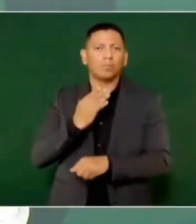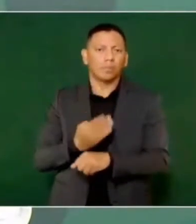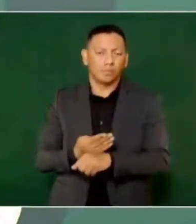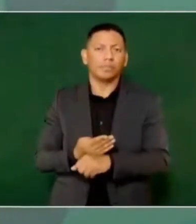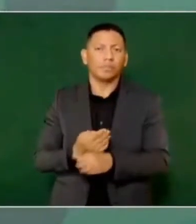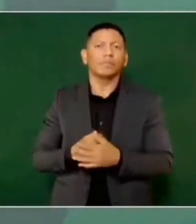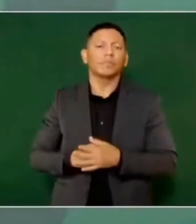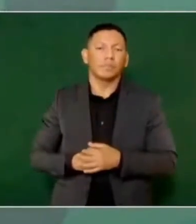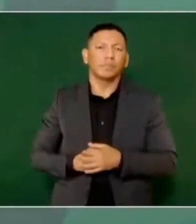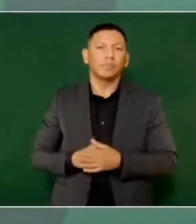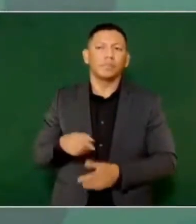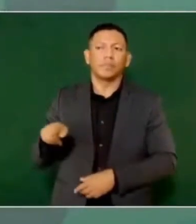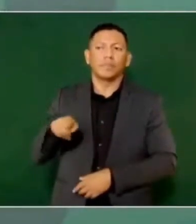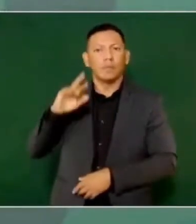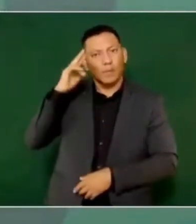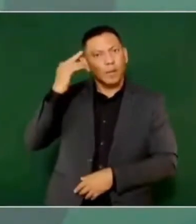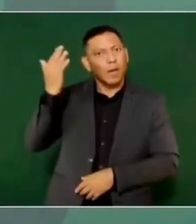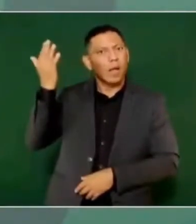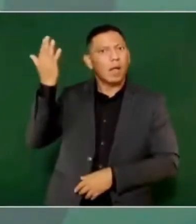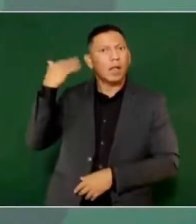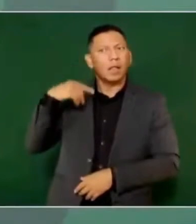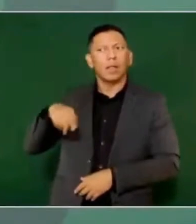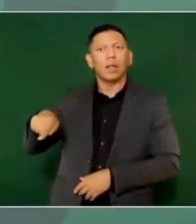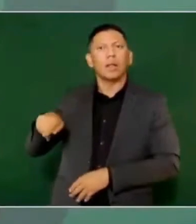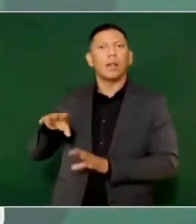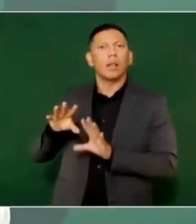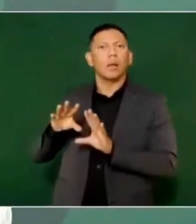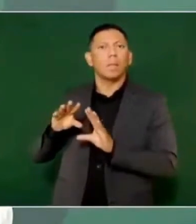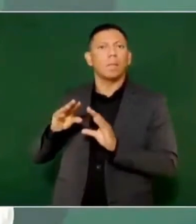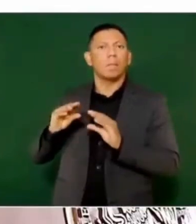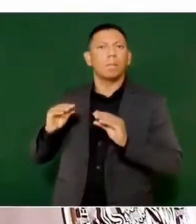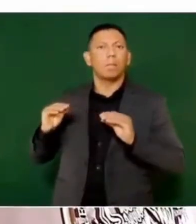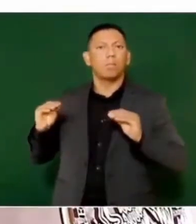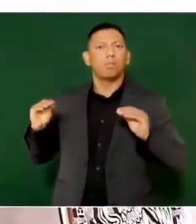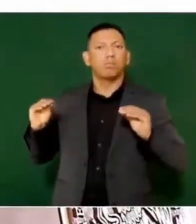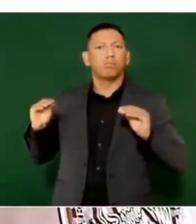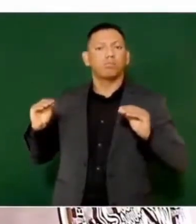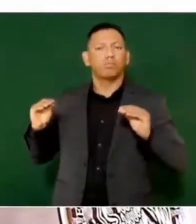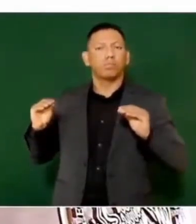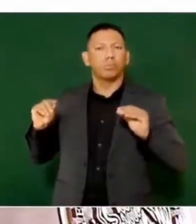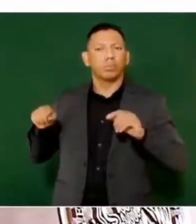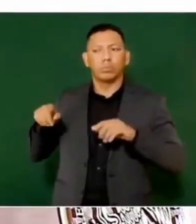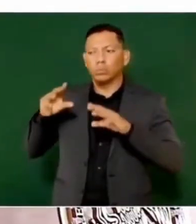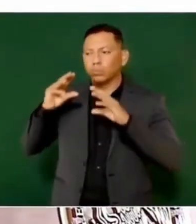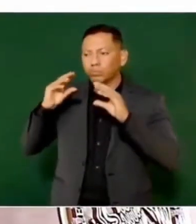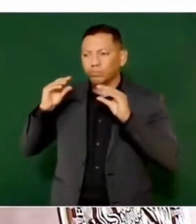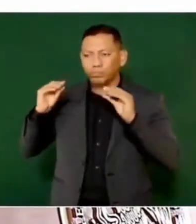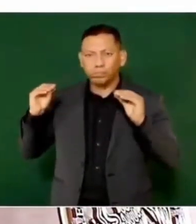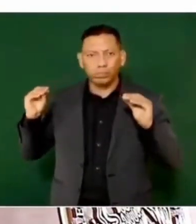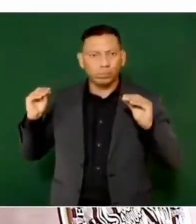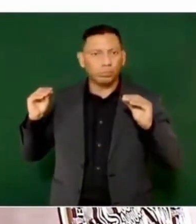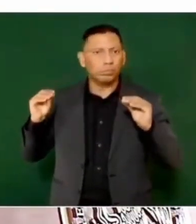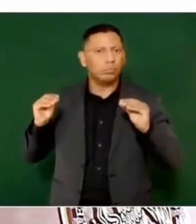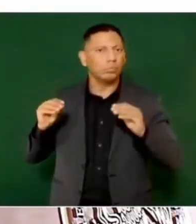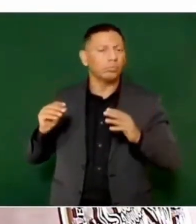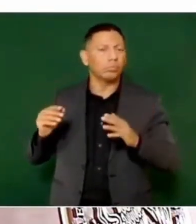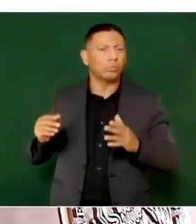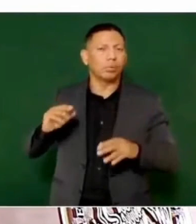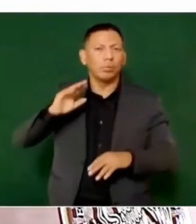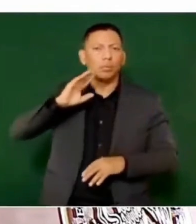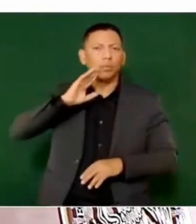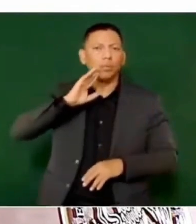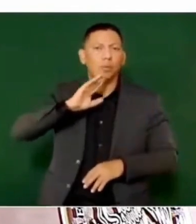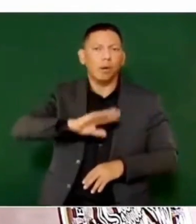Ellos se callaron, todos estos intelectuales del régimen antidemocrático, cuando